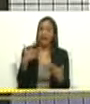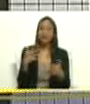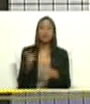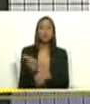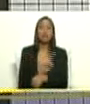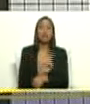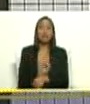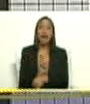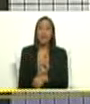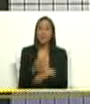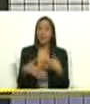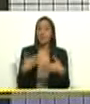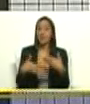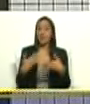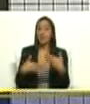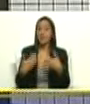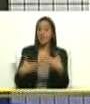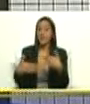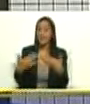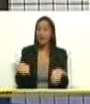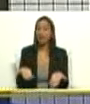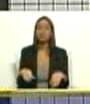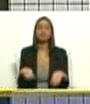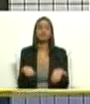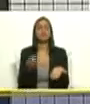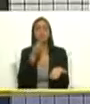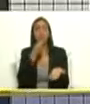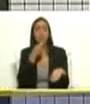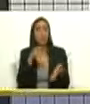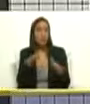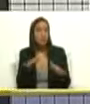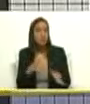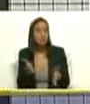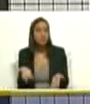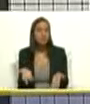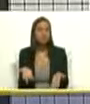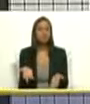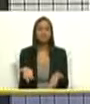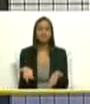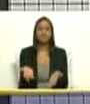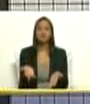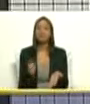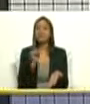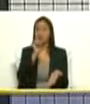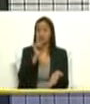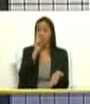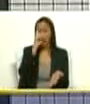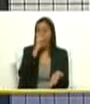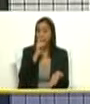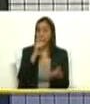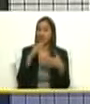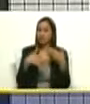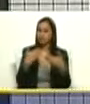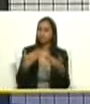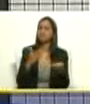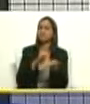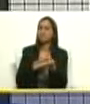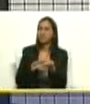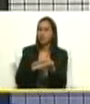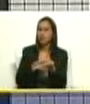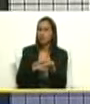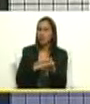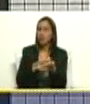acelerado bonito es un año de mejoría y